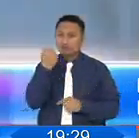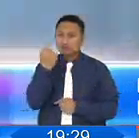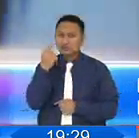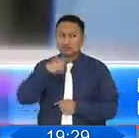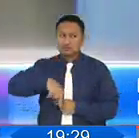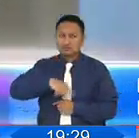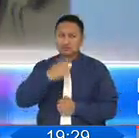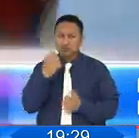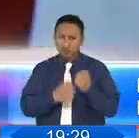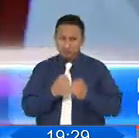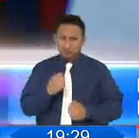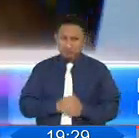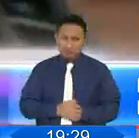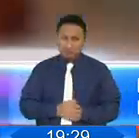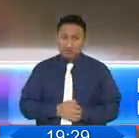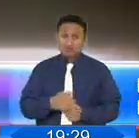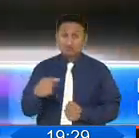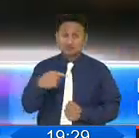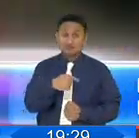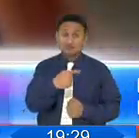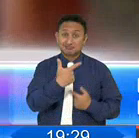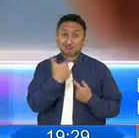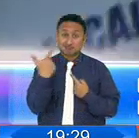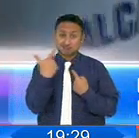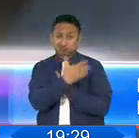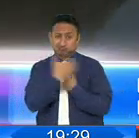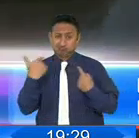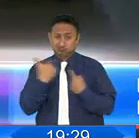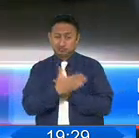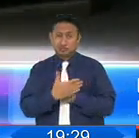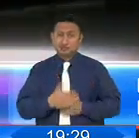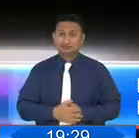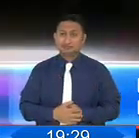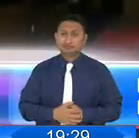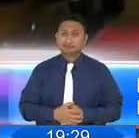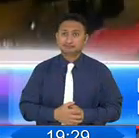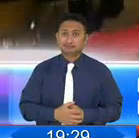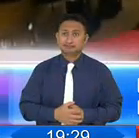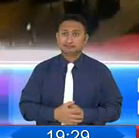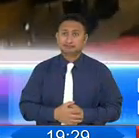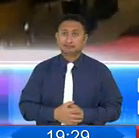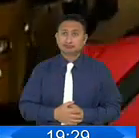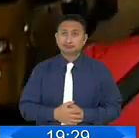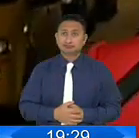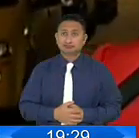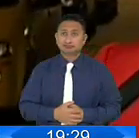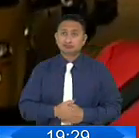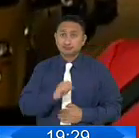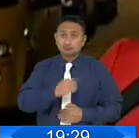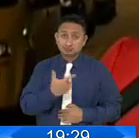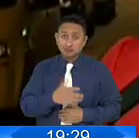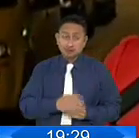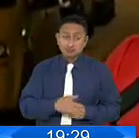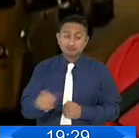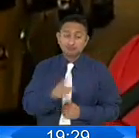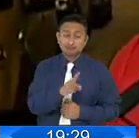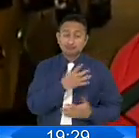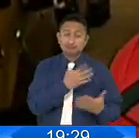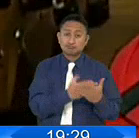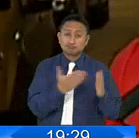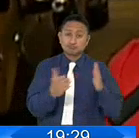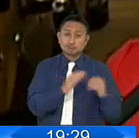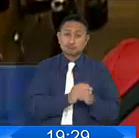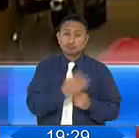de la gravedad de las acciones que se estaban cometiendo en su contra. Se calificó la flagrancia, le dieron la prisión preventiva a los